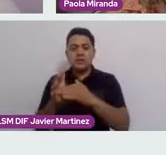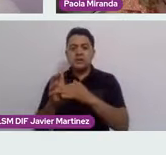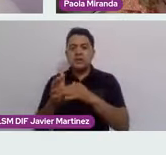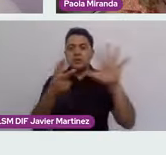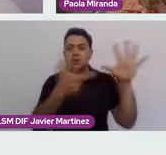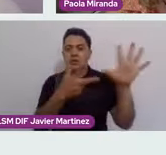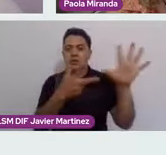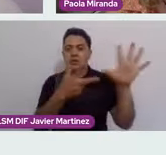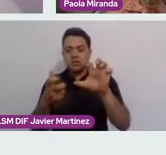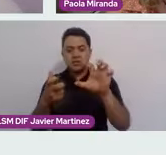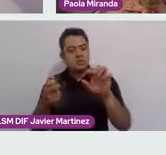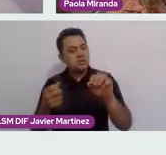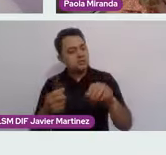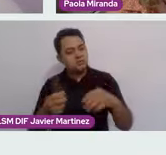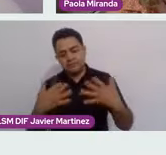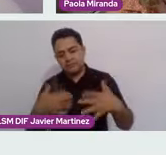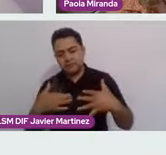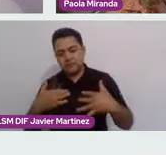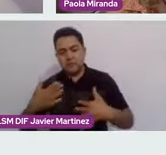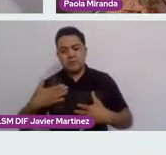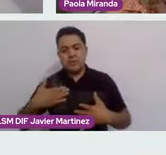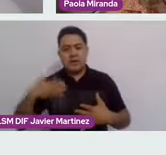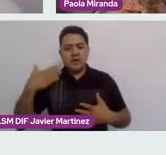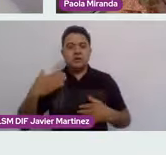Dios, ¿sí? Bueno, hoy